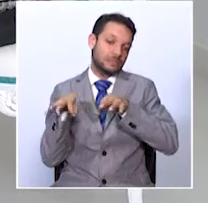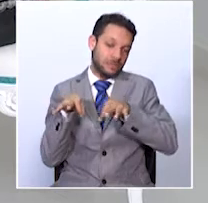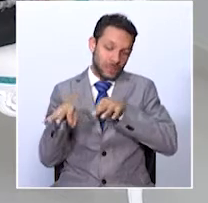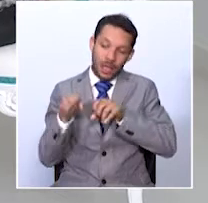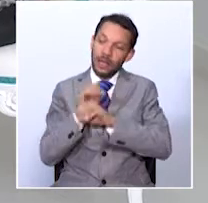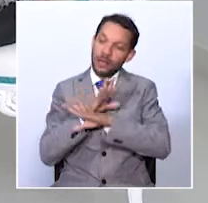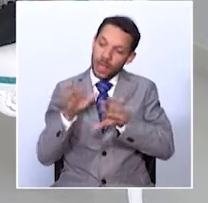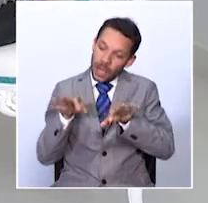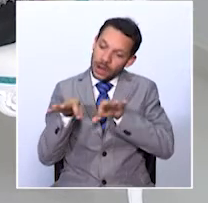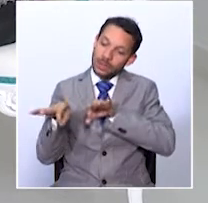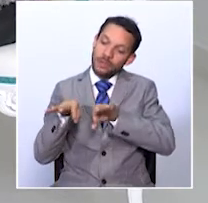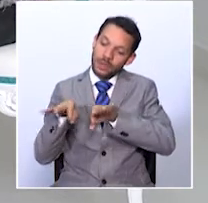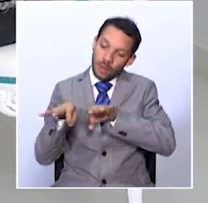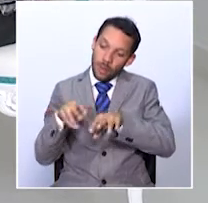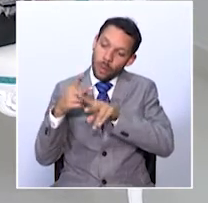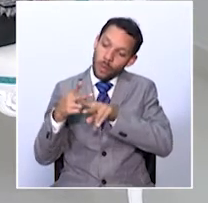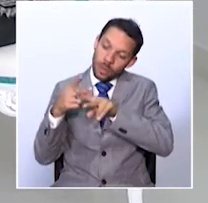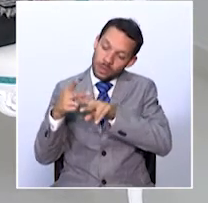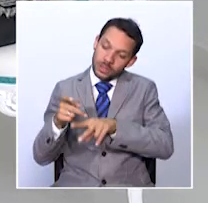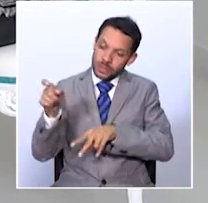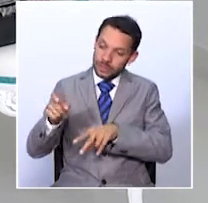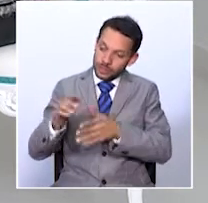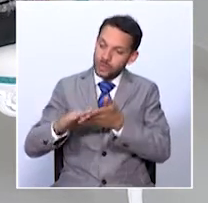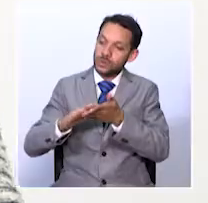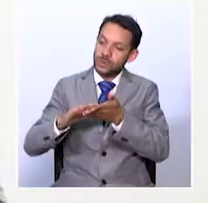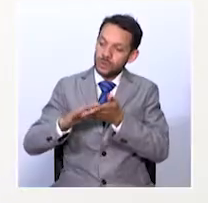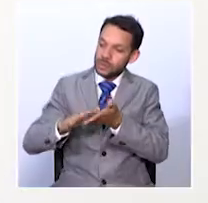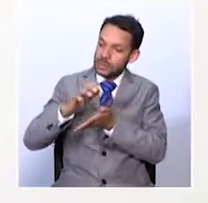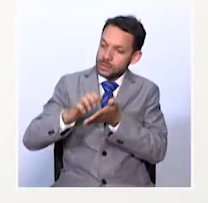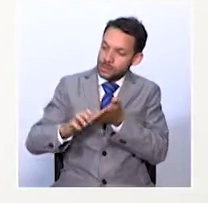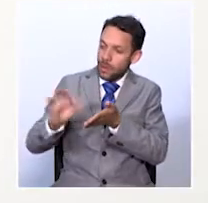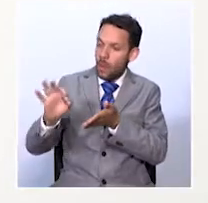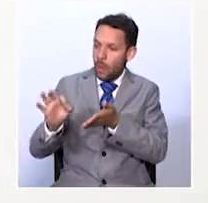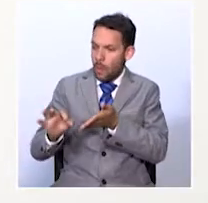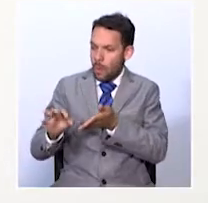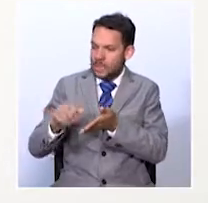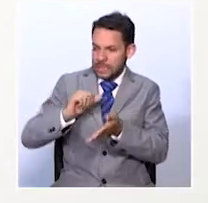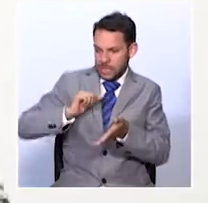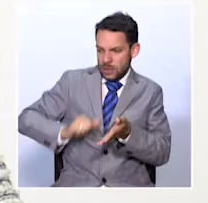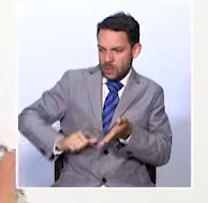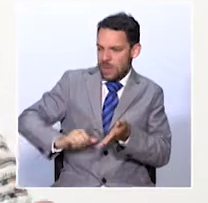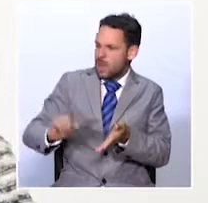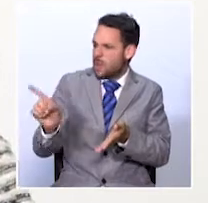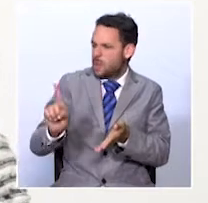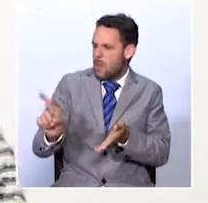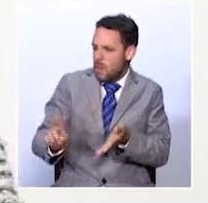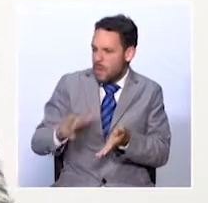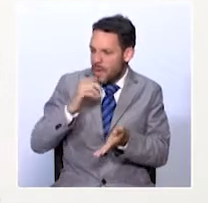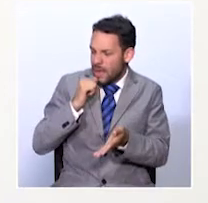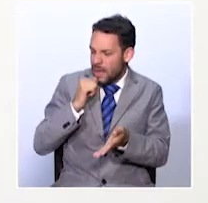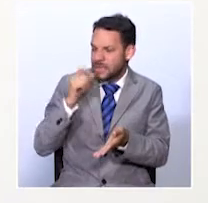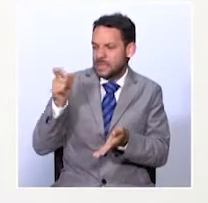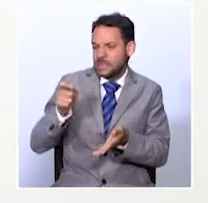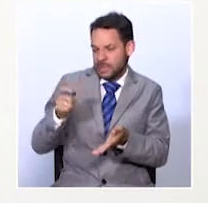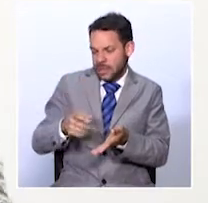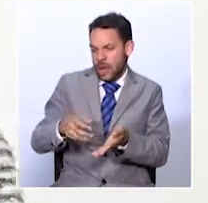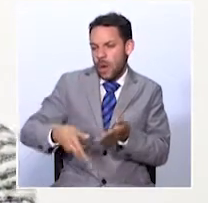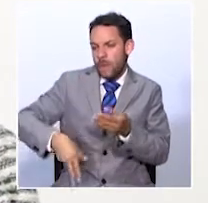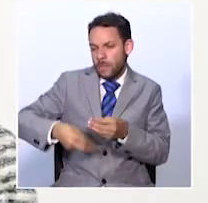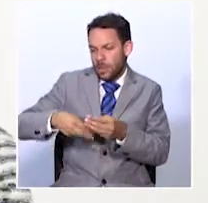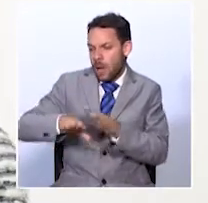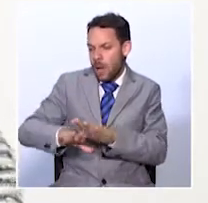decirles, mire, esto tiene solución. O no se justifica una cirugía con anestesia general y con cosas de